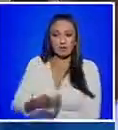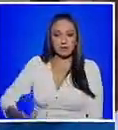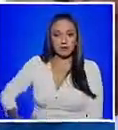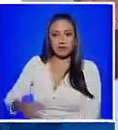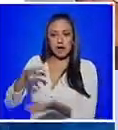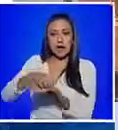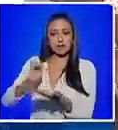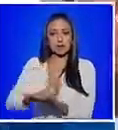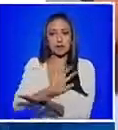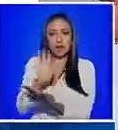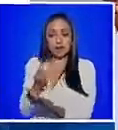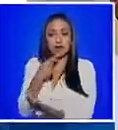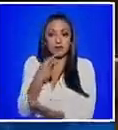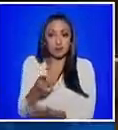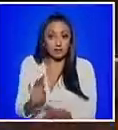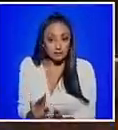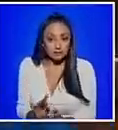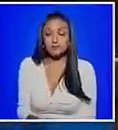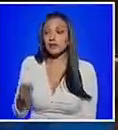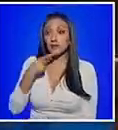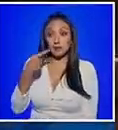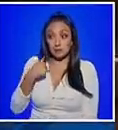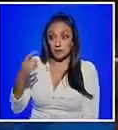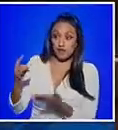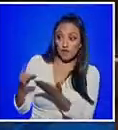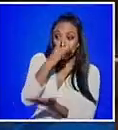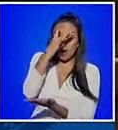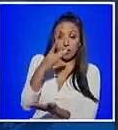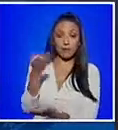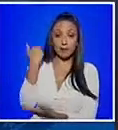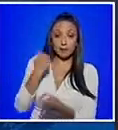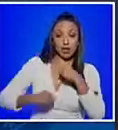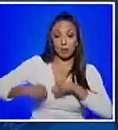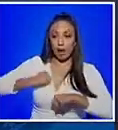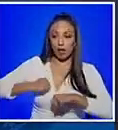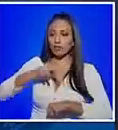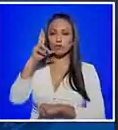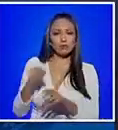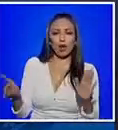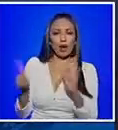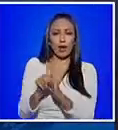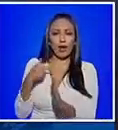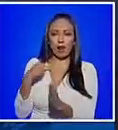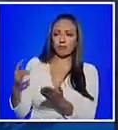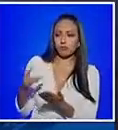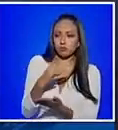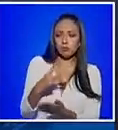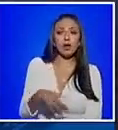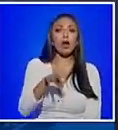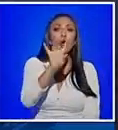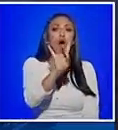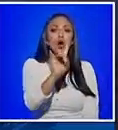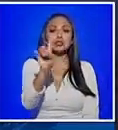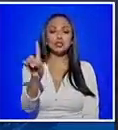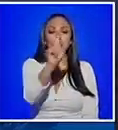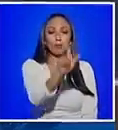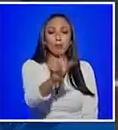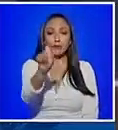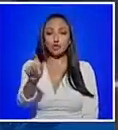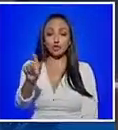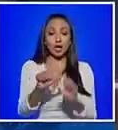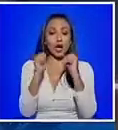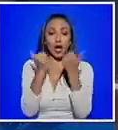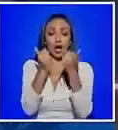judicial. Yori asegura que su remoción en mayo pasado fue ilegal. Señala que 81 legisladores incumplieron una